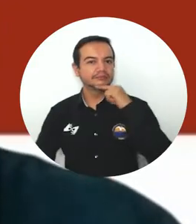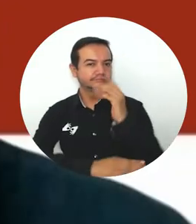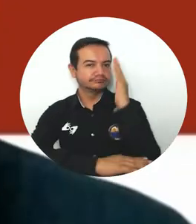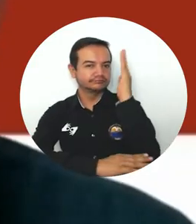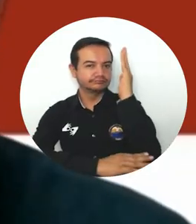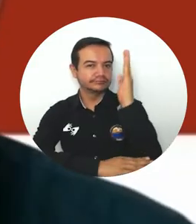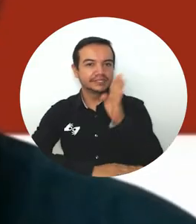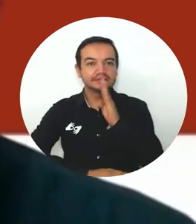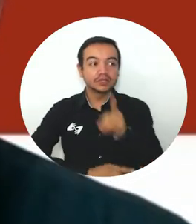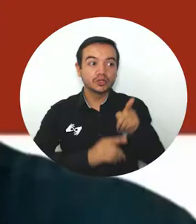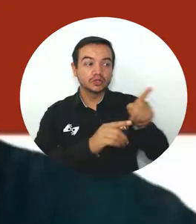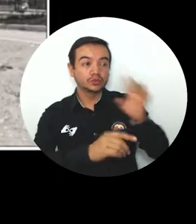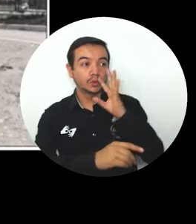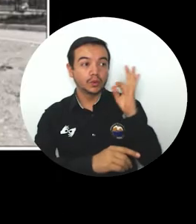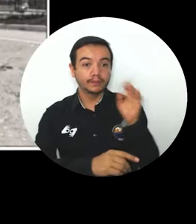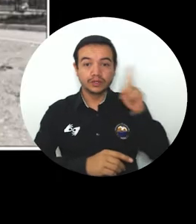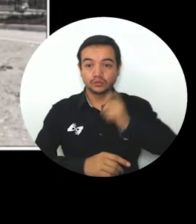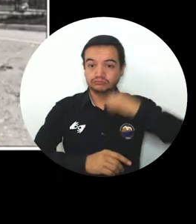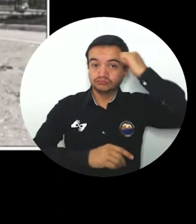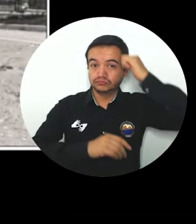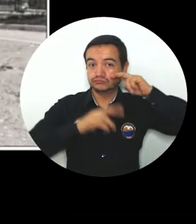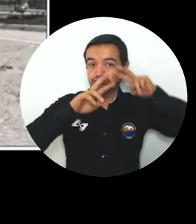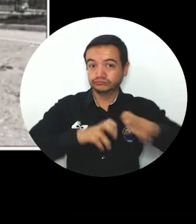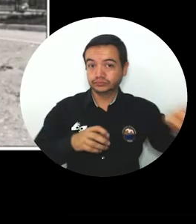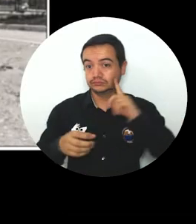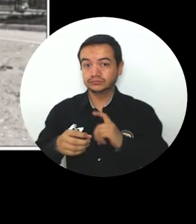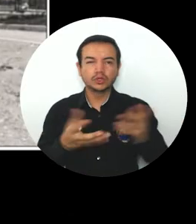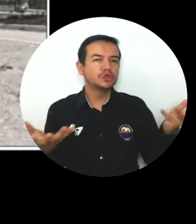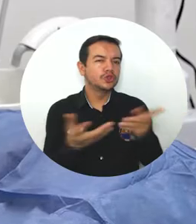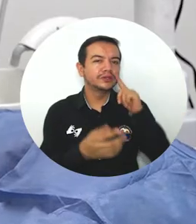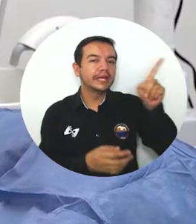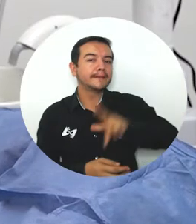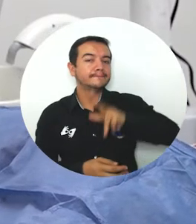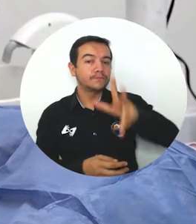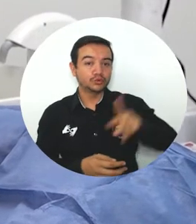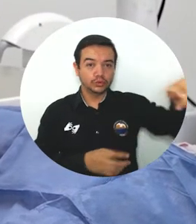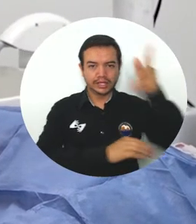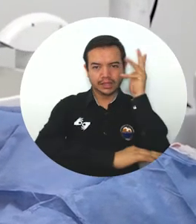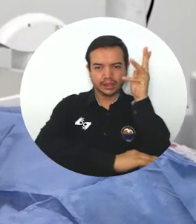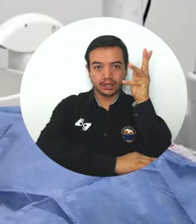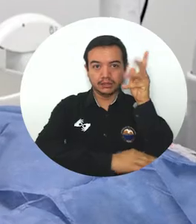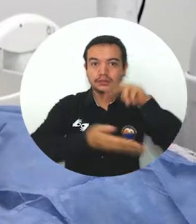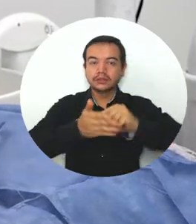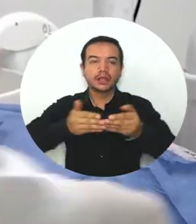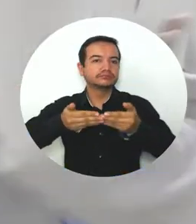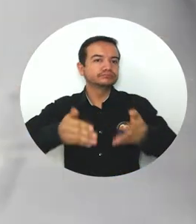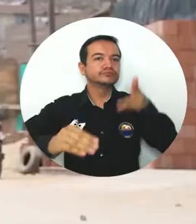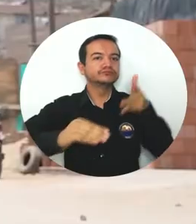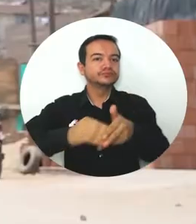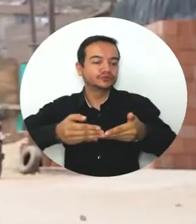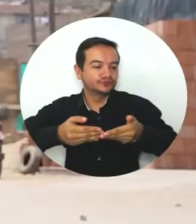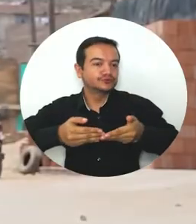Dr. Rui Gómez Pereira, docente investigador de la Universidad de Miño, Portugal, fue presentada de manera oficial la Maestría en